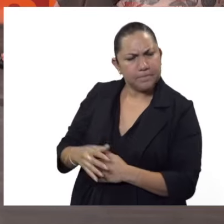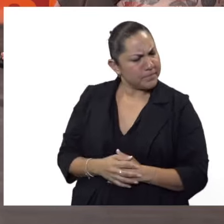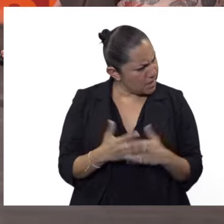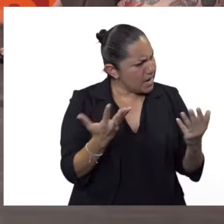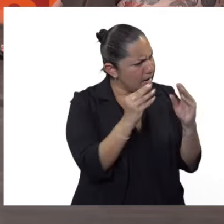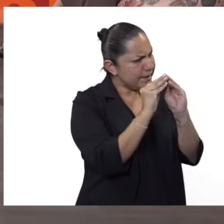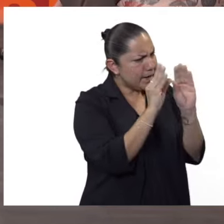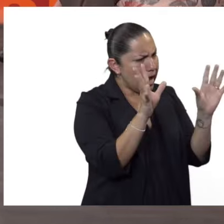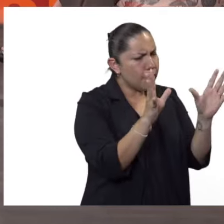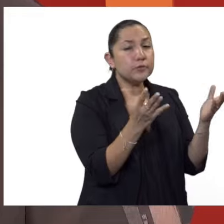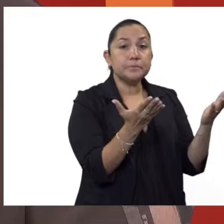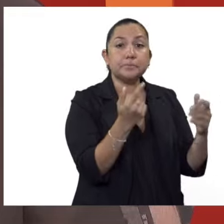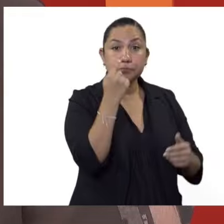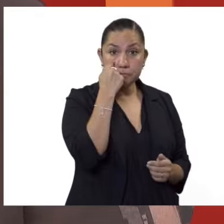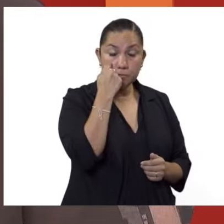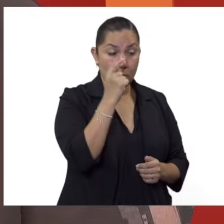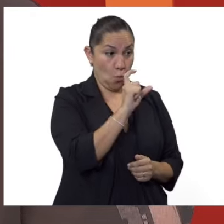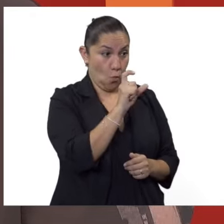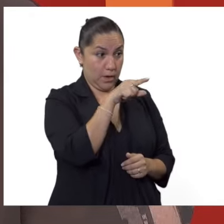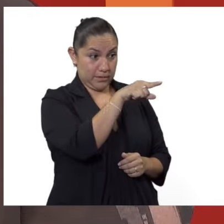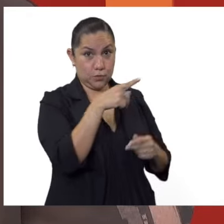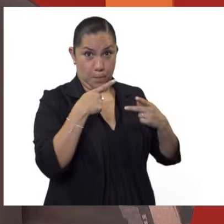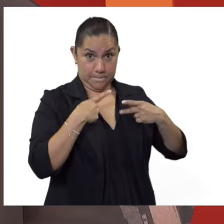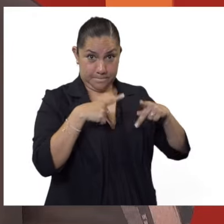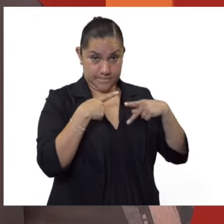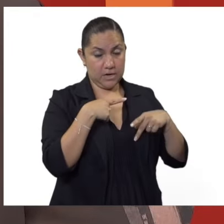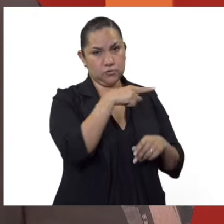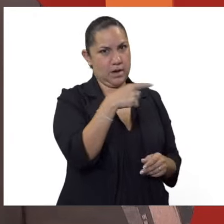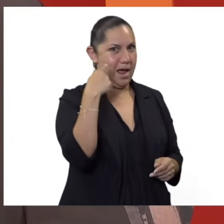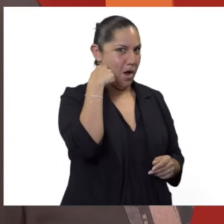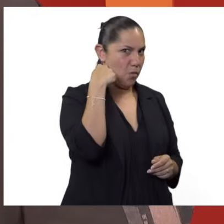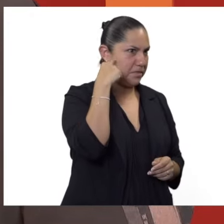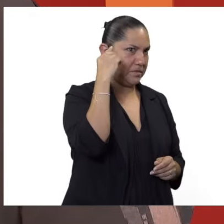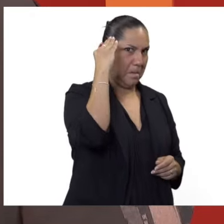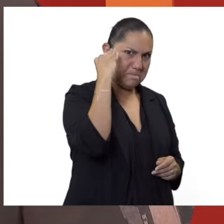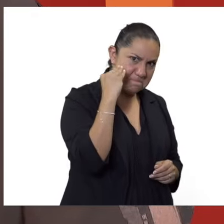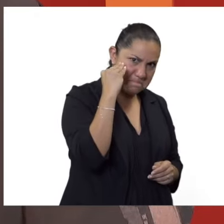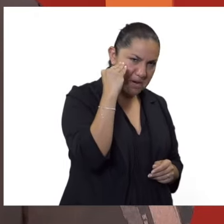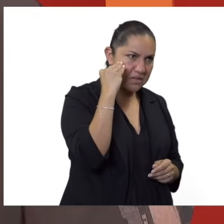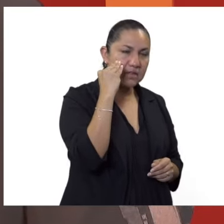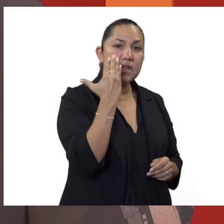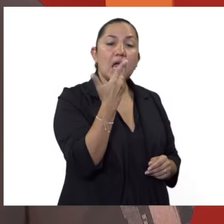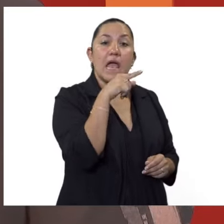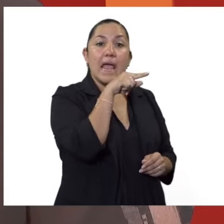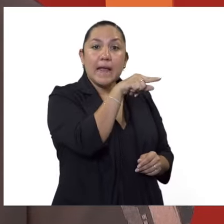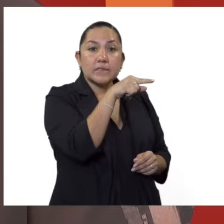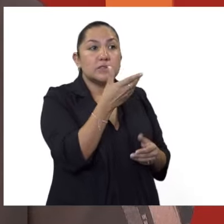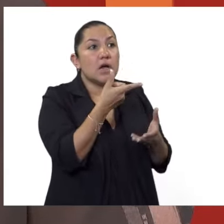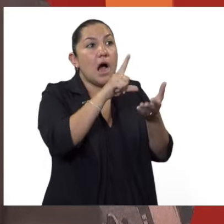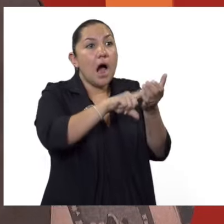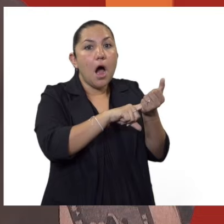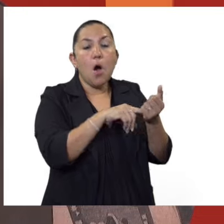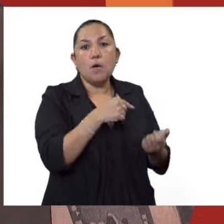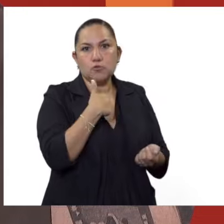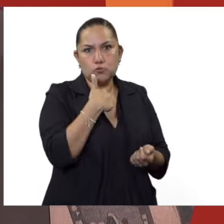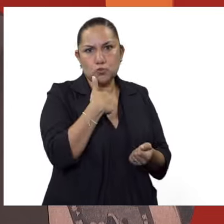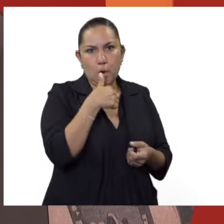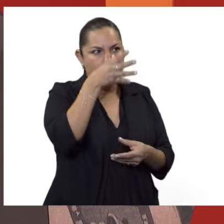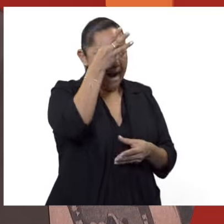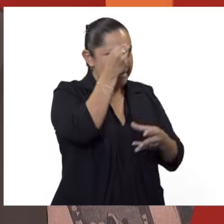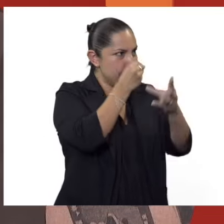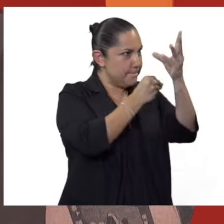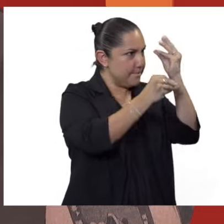bueno la causa este secundaria que viene después de una con la pérdida auditiva es que no va a haber una